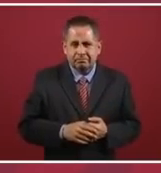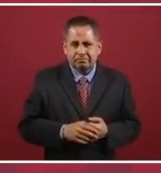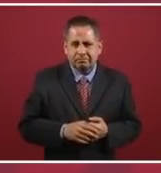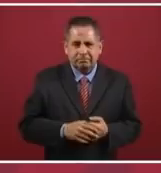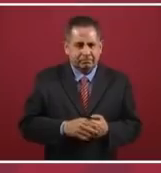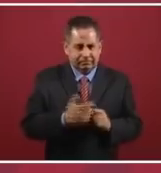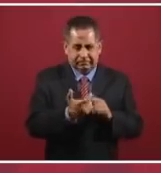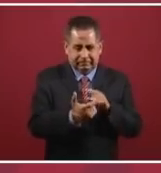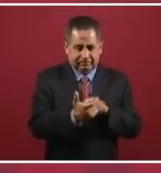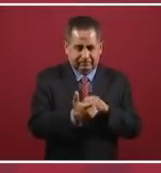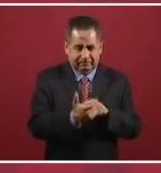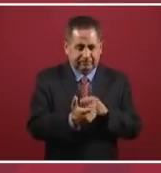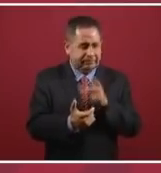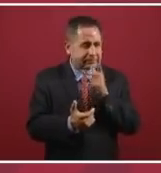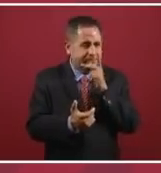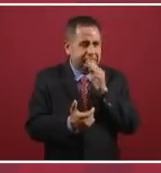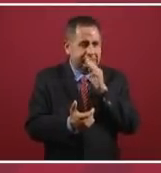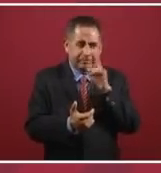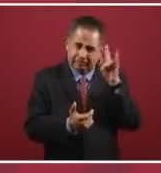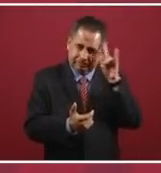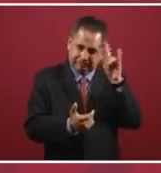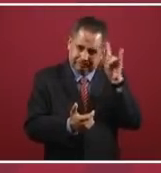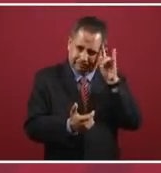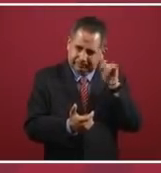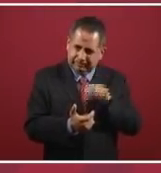del diablo.